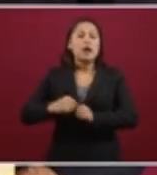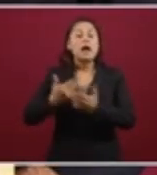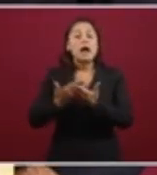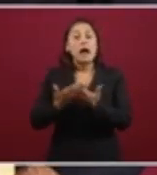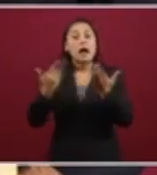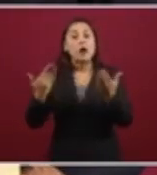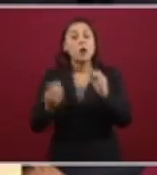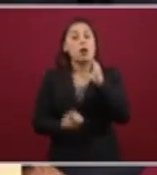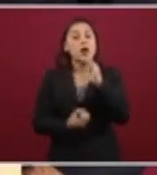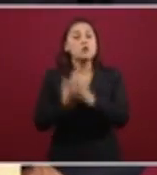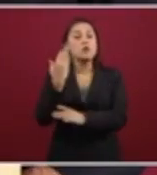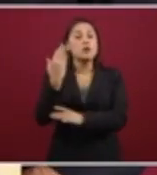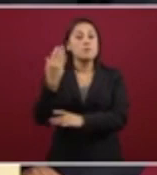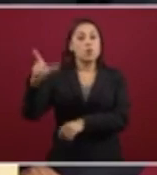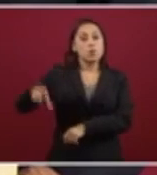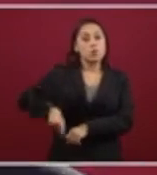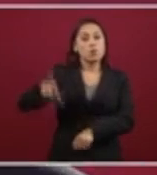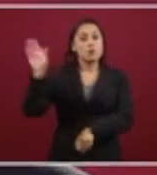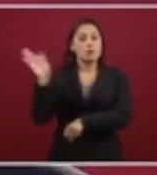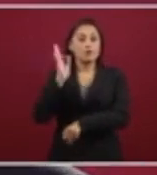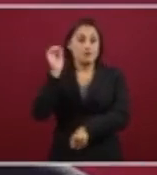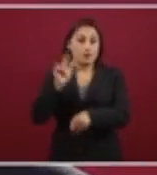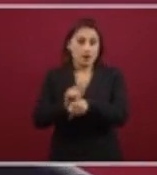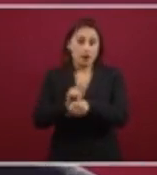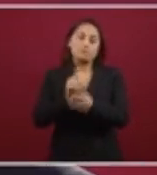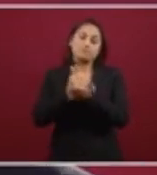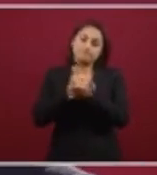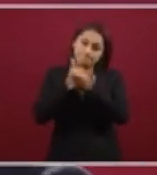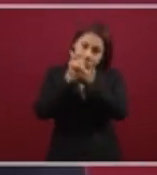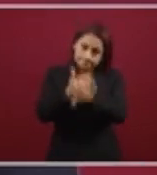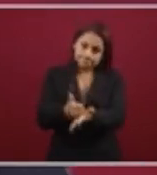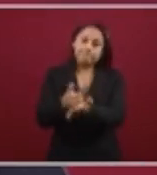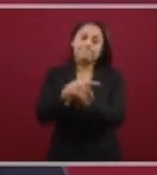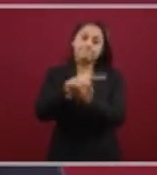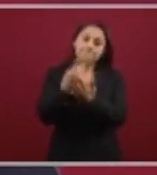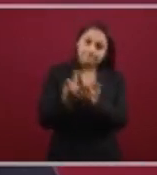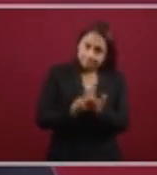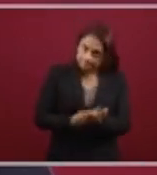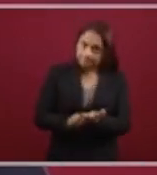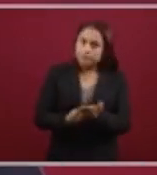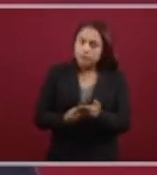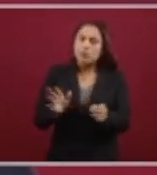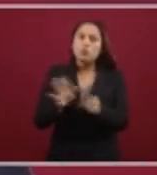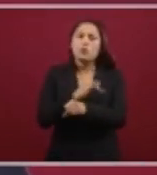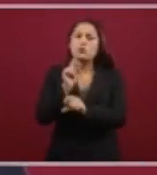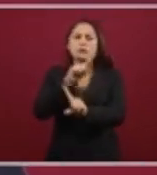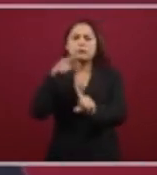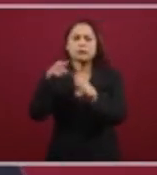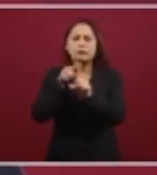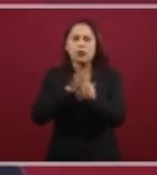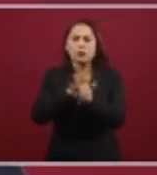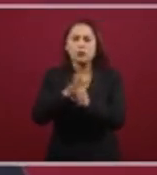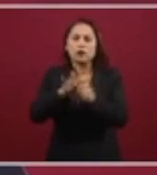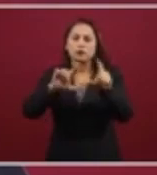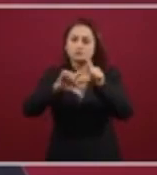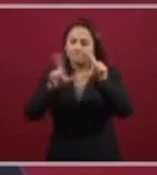propósito de que llegue a todos y que no haya